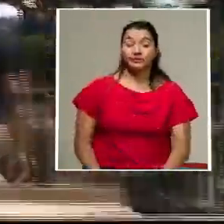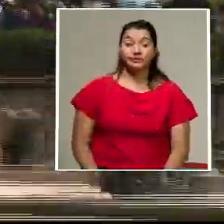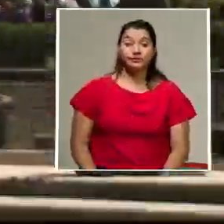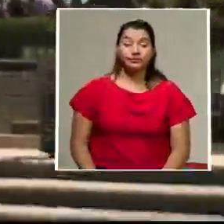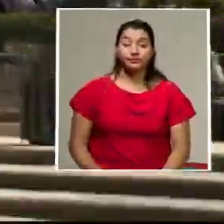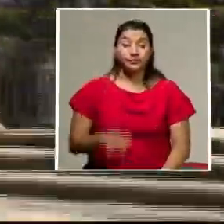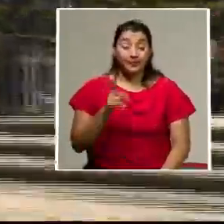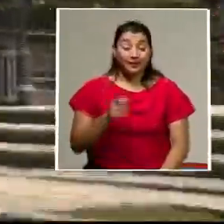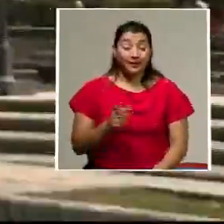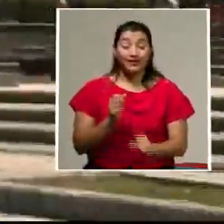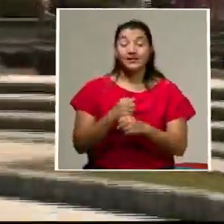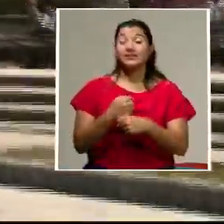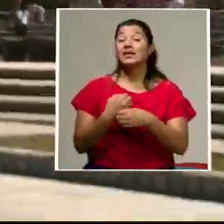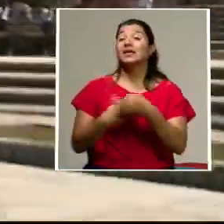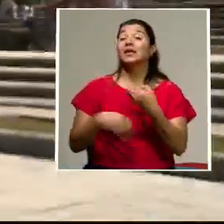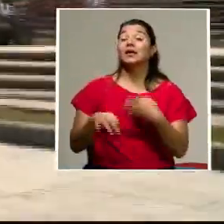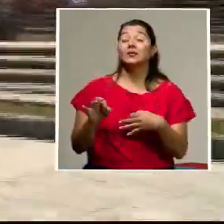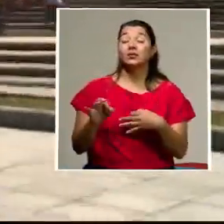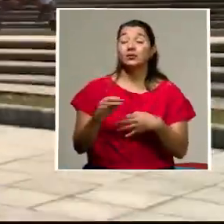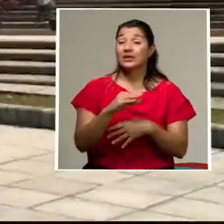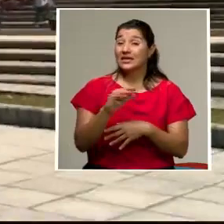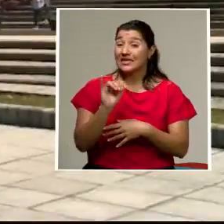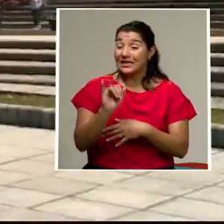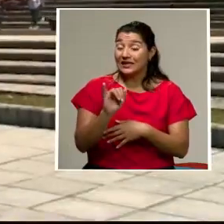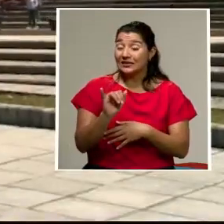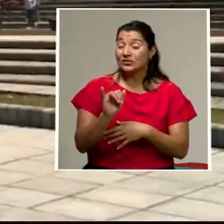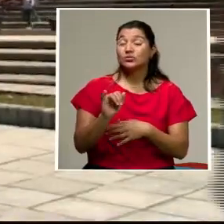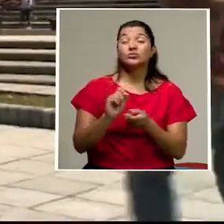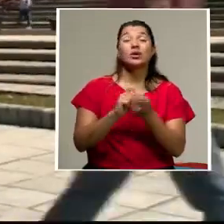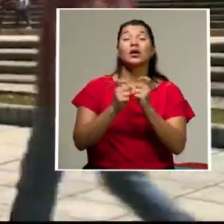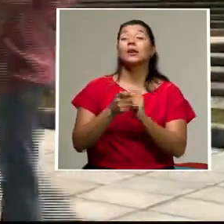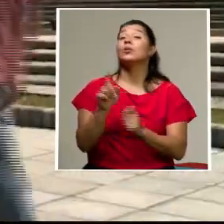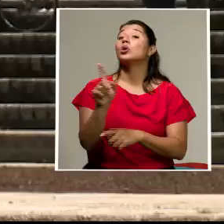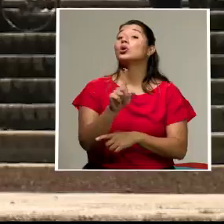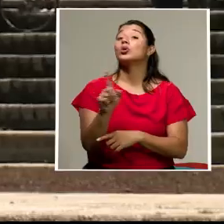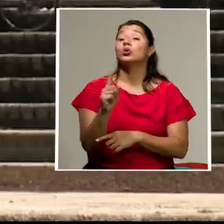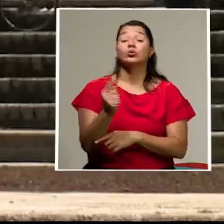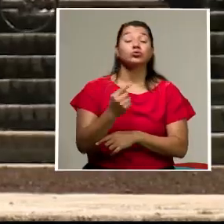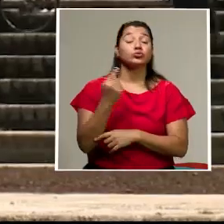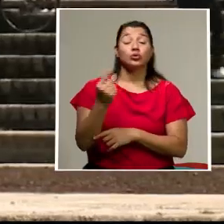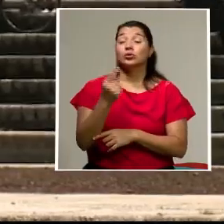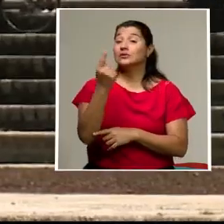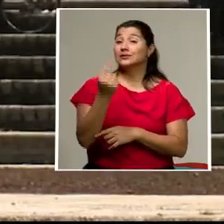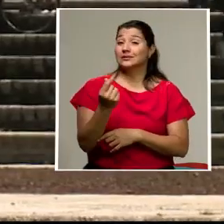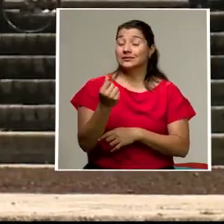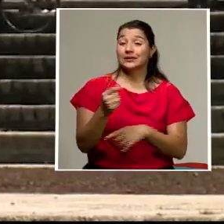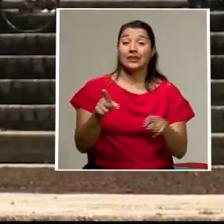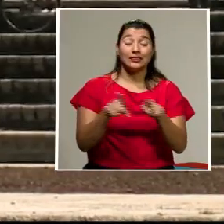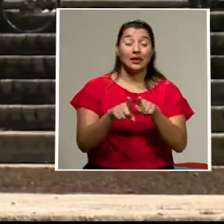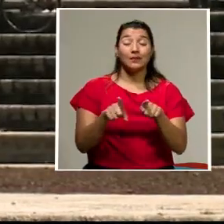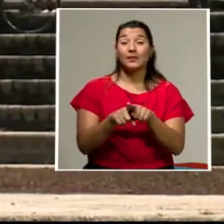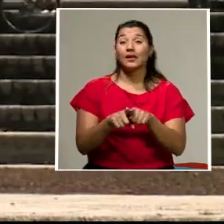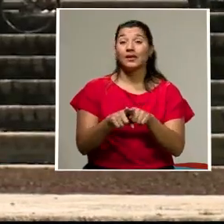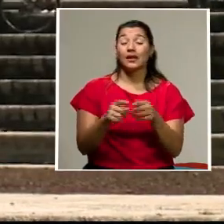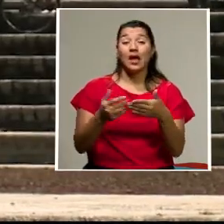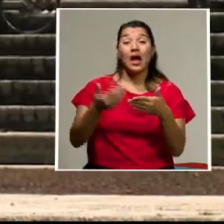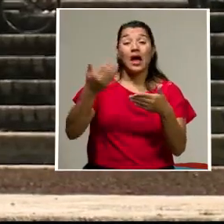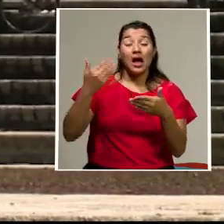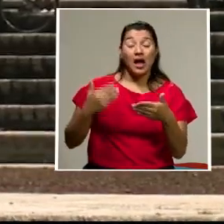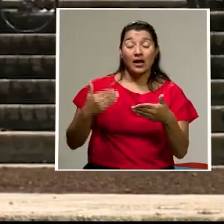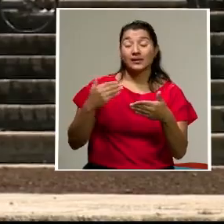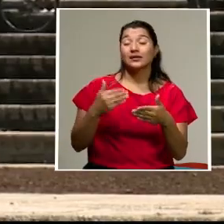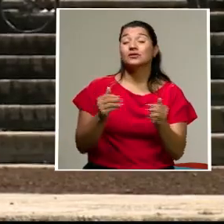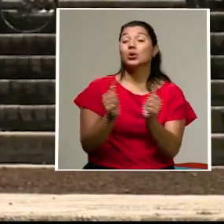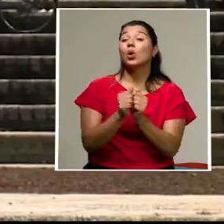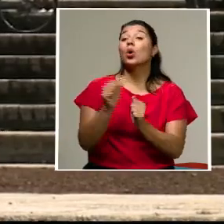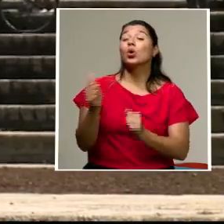tiene que hacer cambios, insistimos, y esos cambios no solamente son de orden salarial, sino que son también amplios en otros